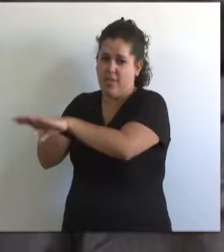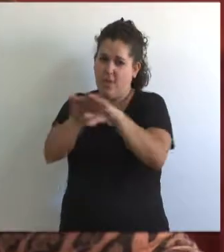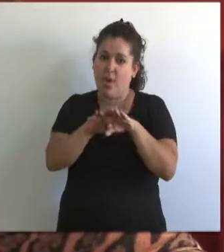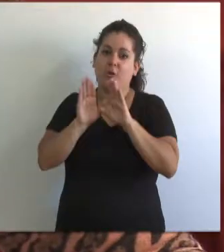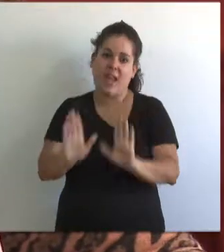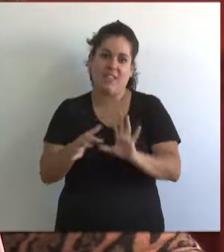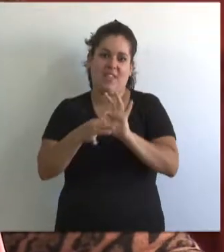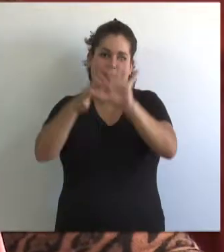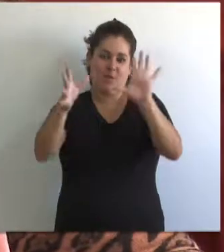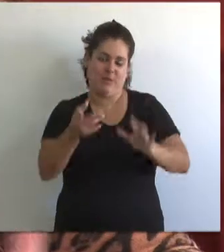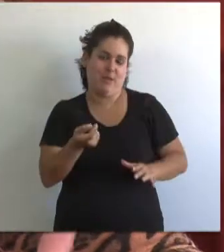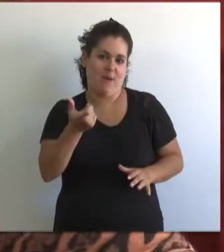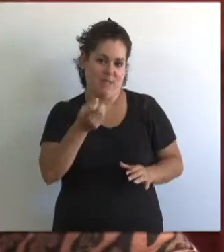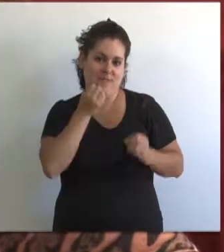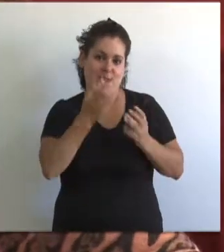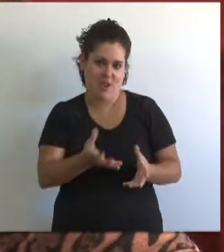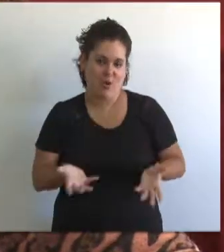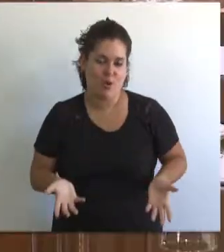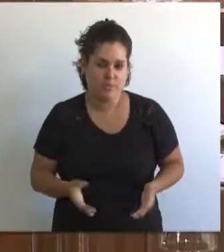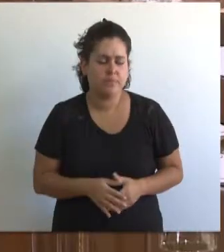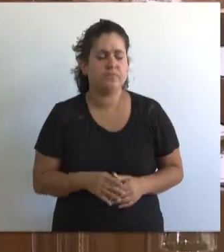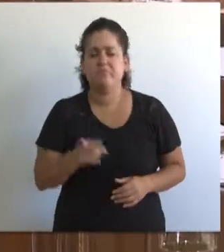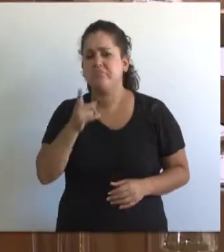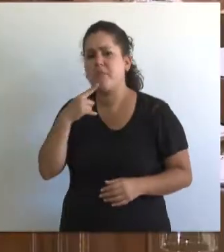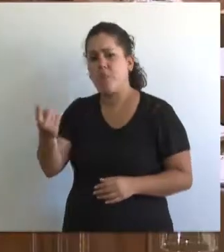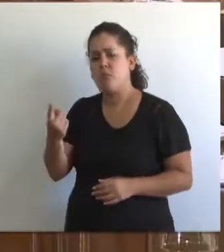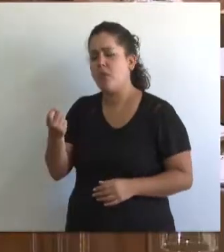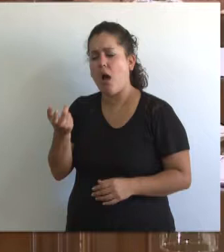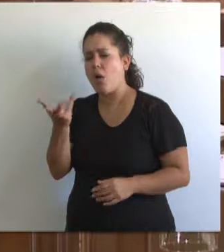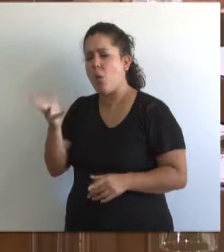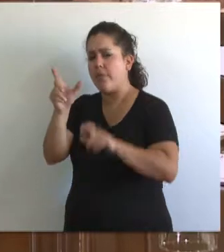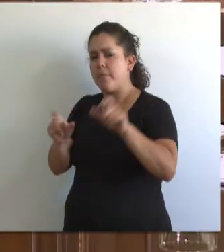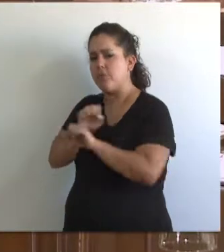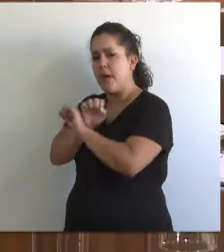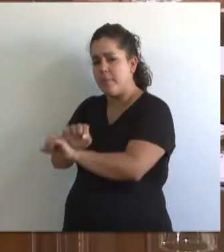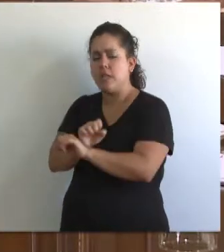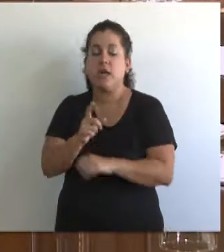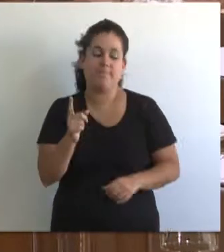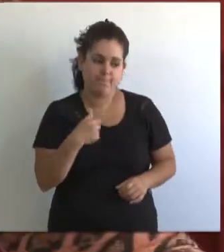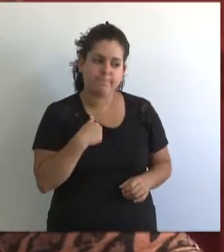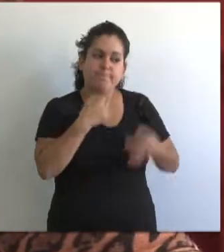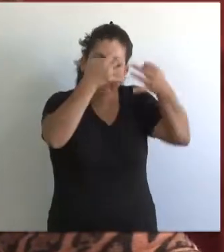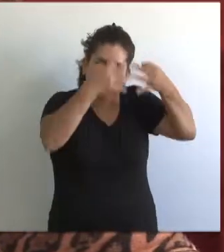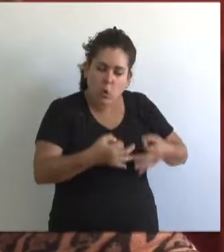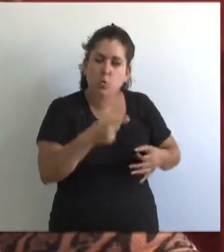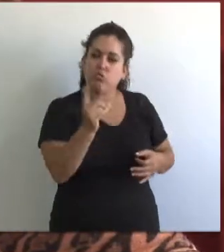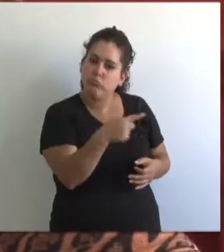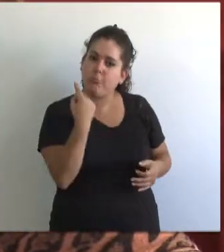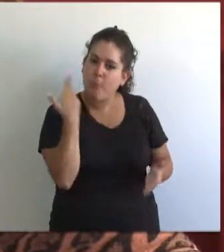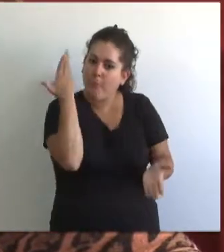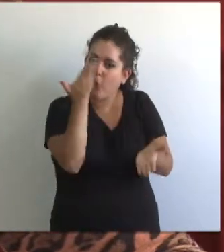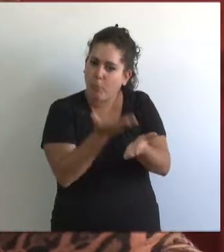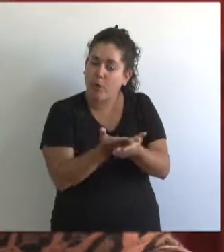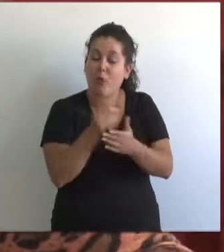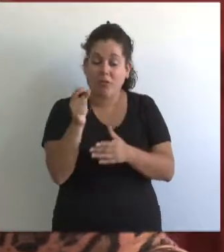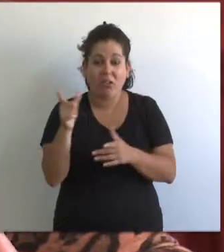así se construye una democracia mucho más participativa. Ahora, ¿de qué población estamos hablando cuando hablas de condenados? Justamente lo que proponemos es